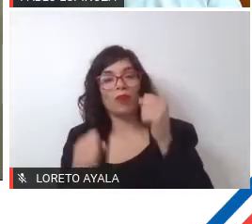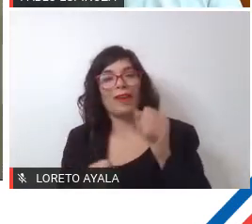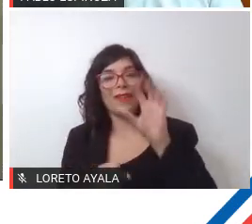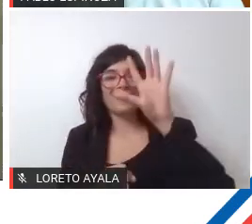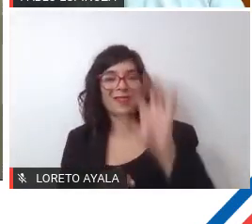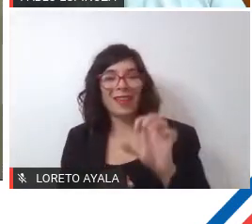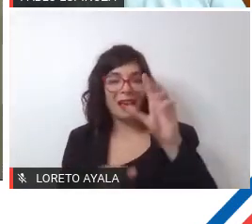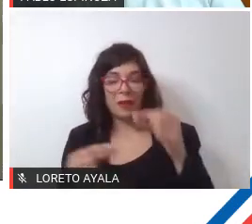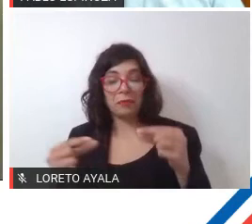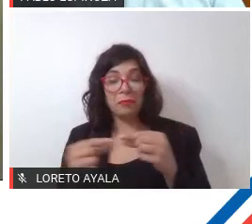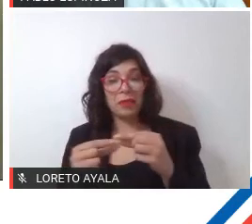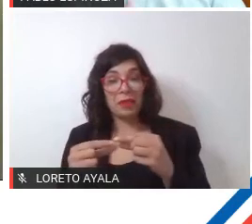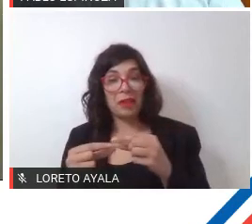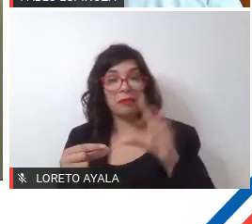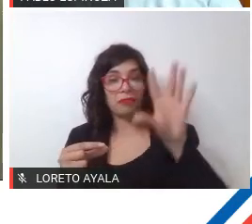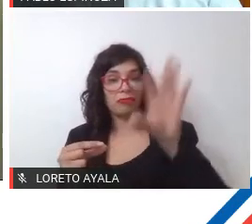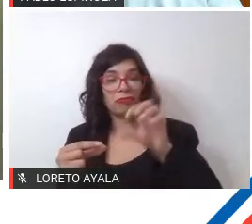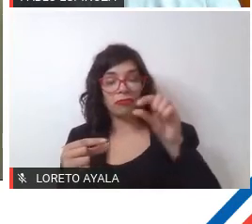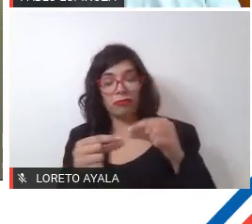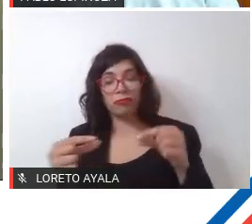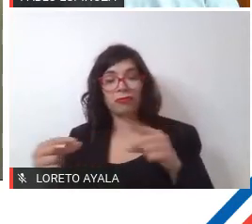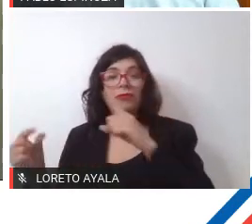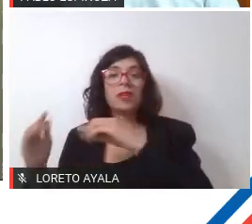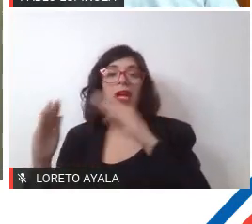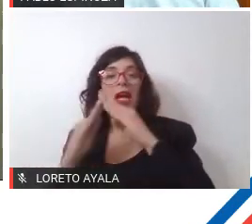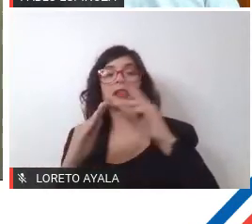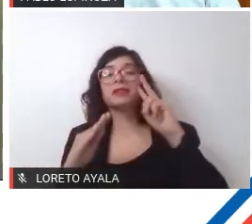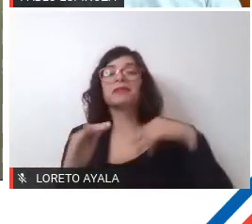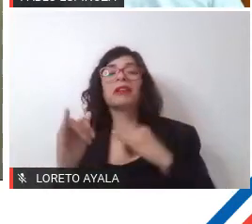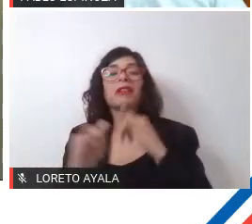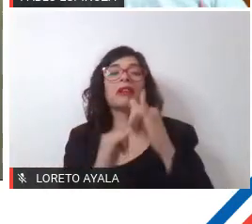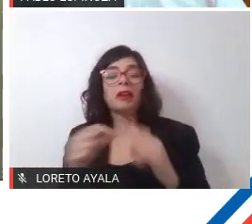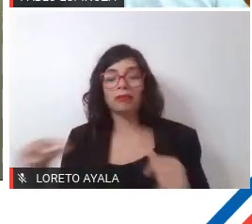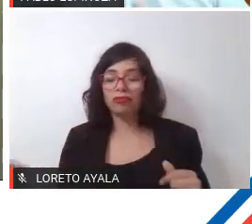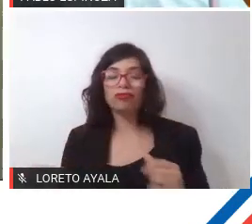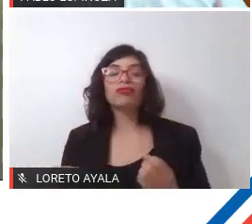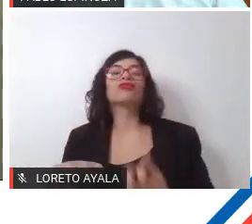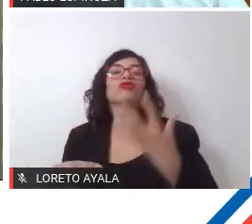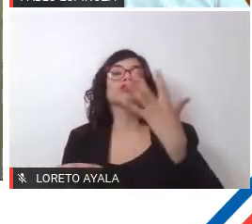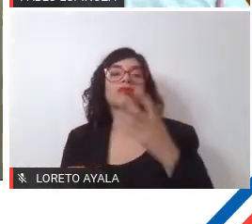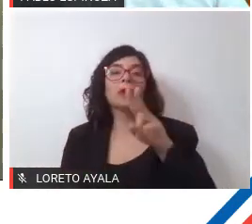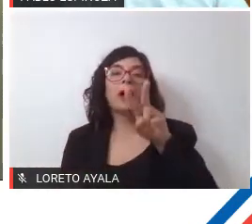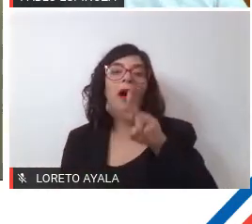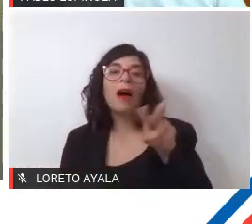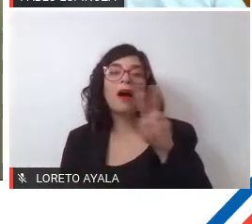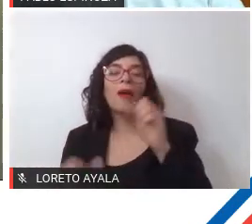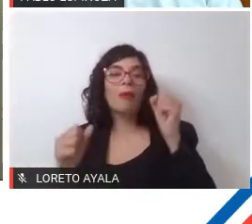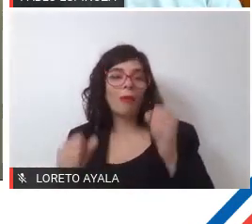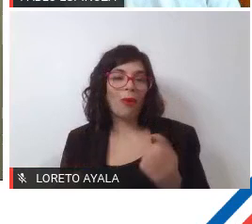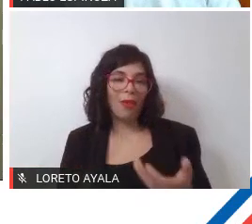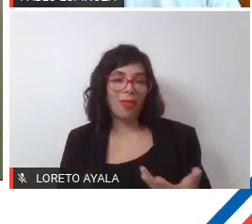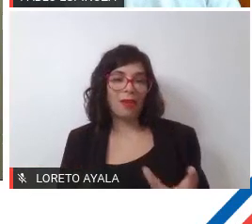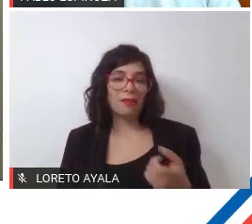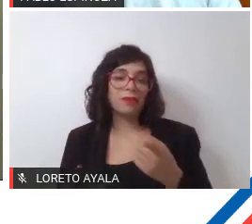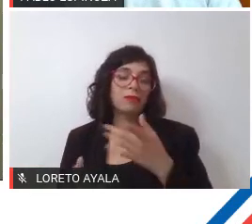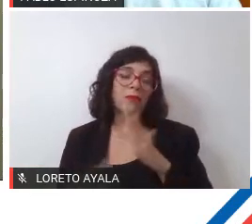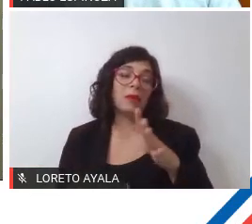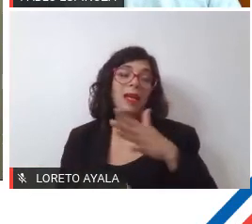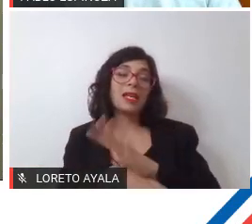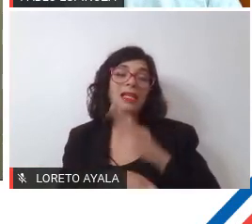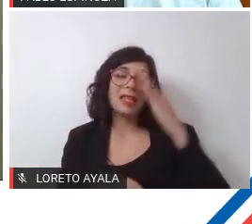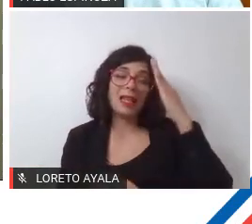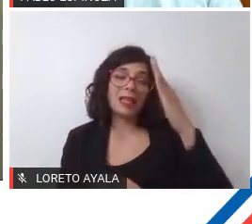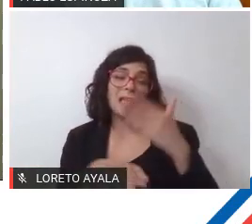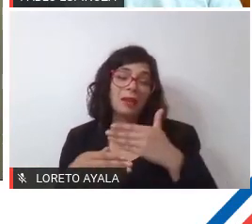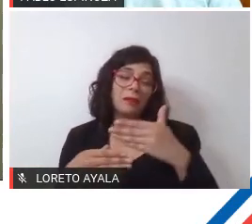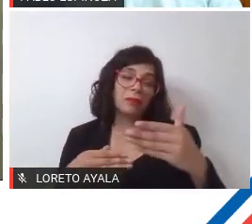un pendrive la información y llevársela para trabajar sin conexión. Por lo tanto, los niños cada 15 días, más o menos, que son las reuniones de